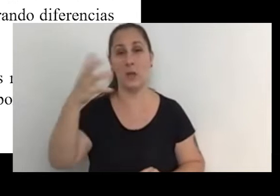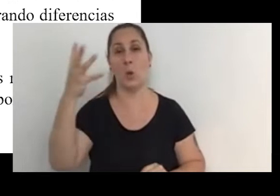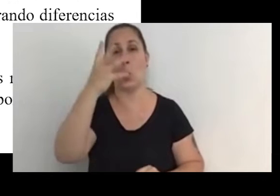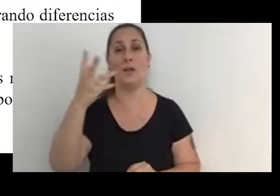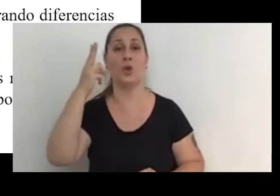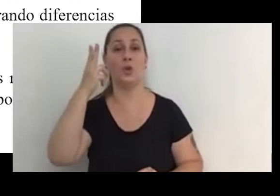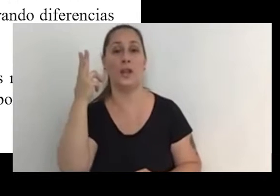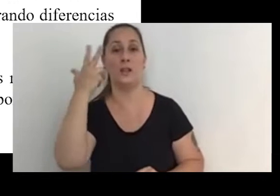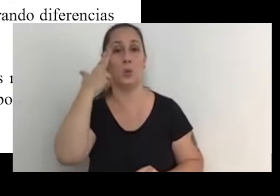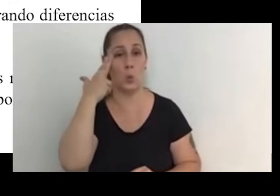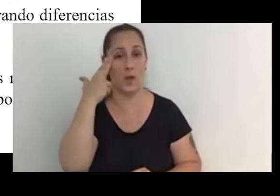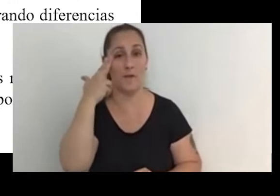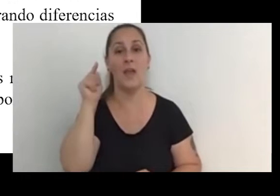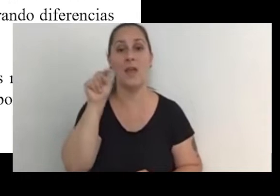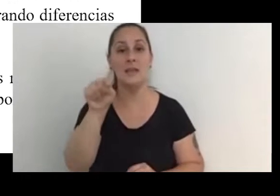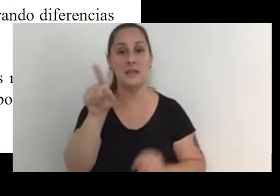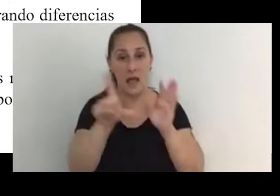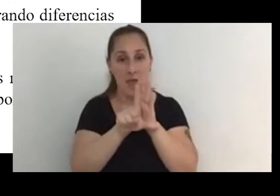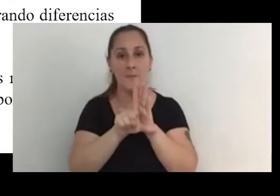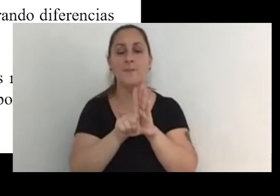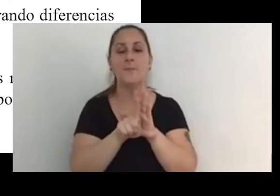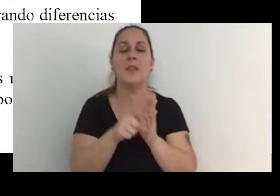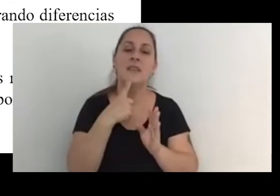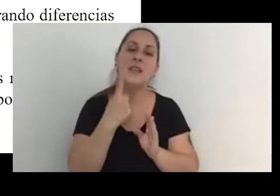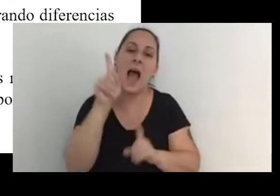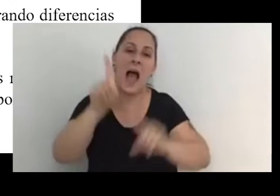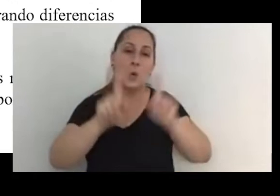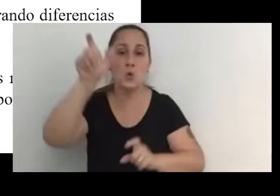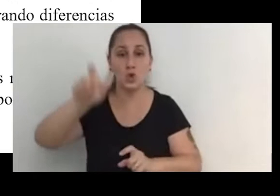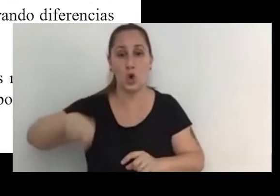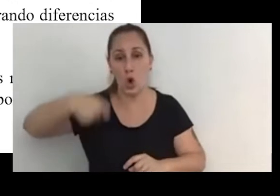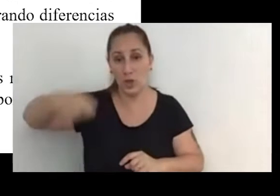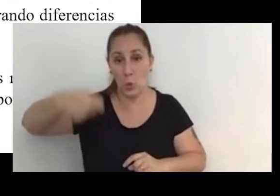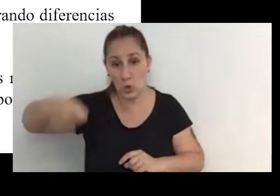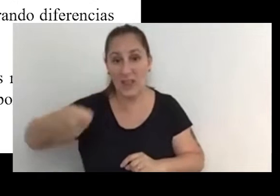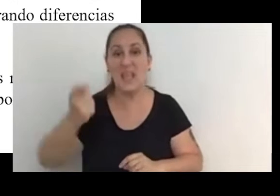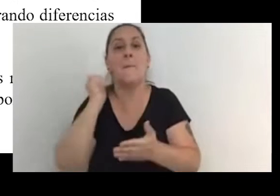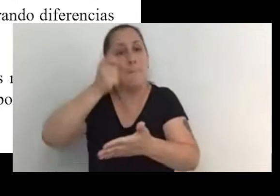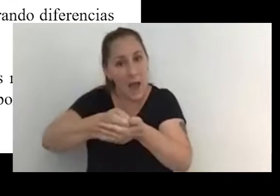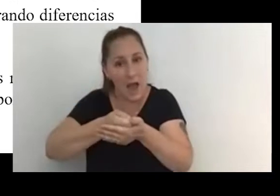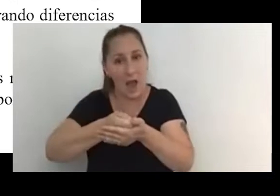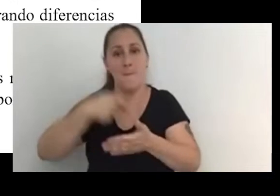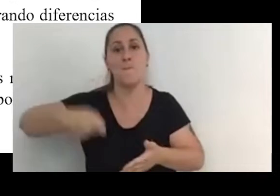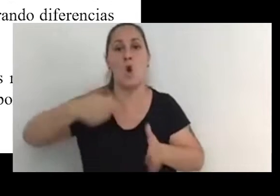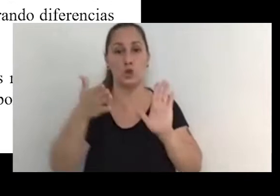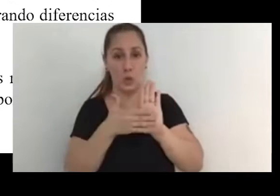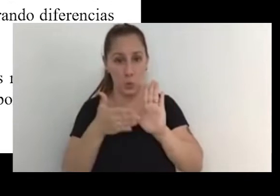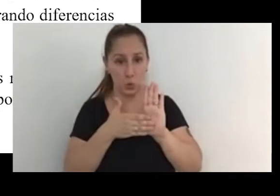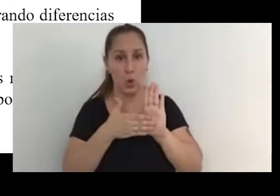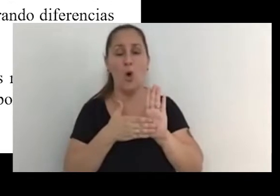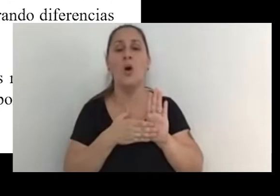27439 permitió que ciertos contribuyentes monotributistas que no hubieran superado